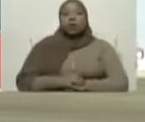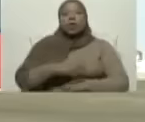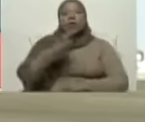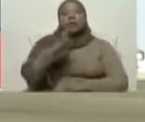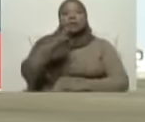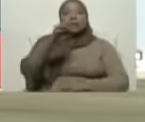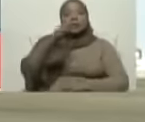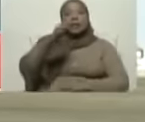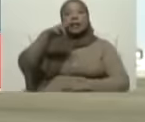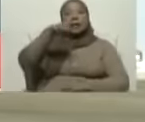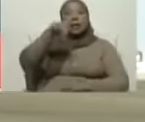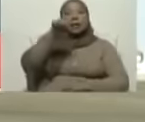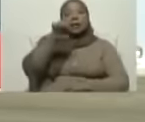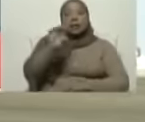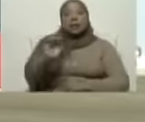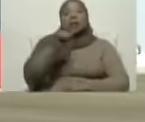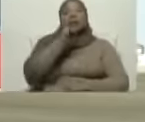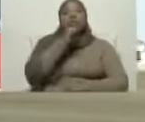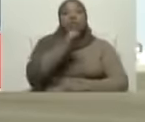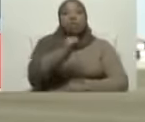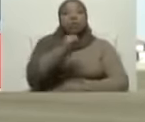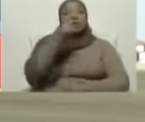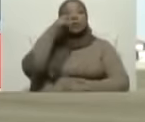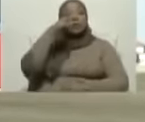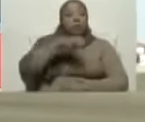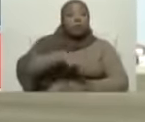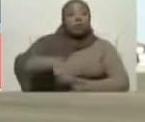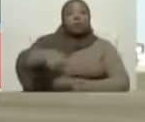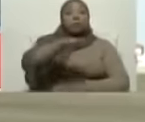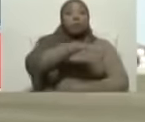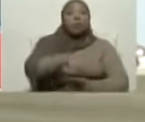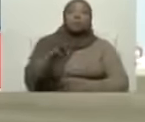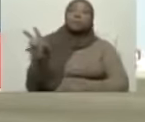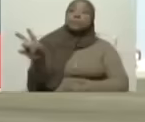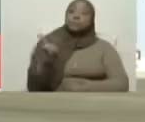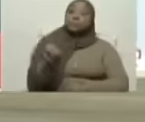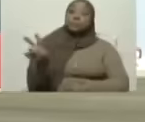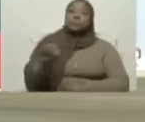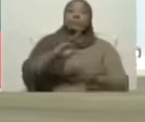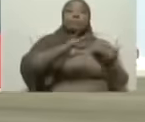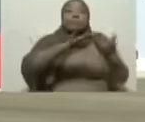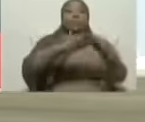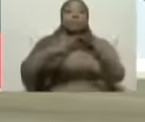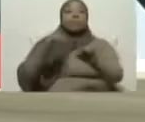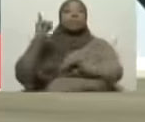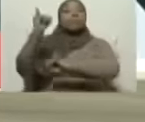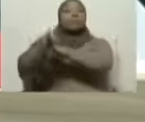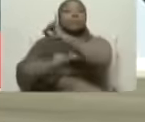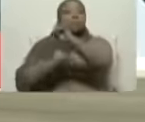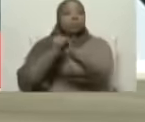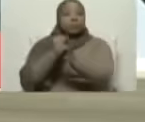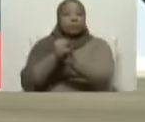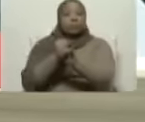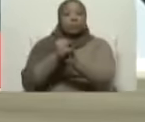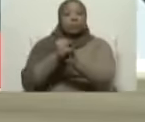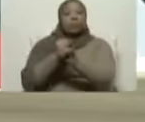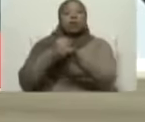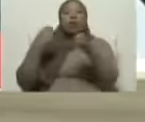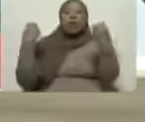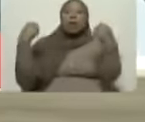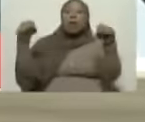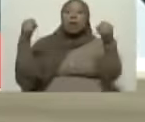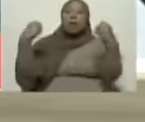Electoral informa al pueblo venezolano y a la comunidad internacional que en ejercicio